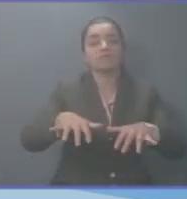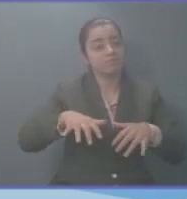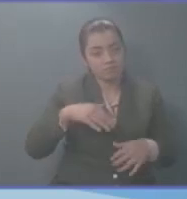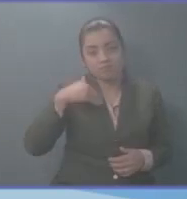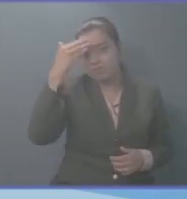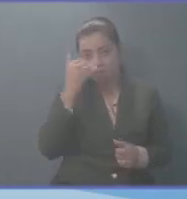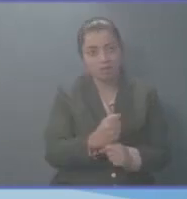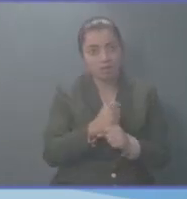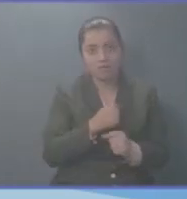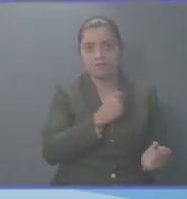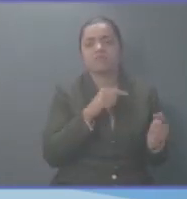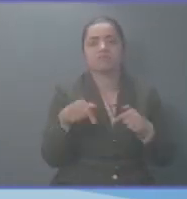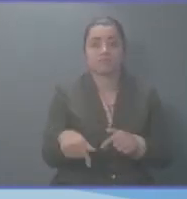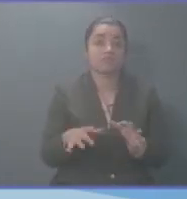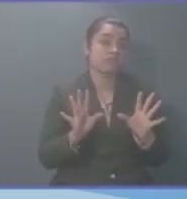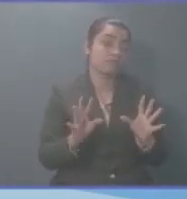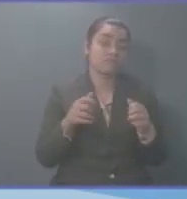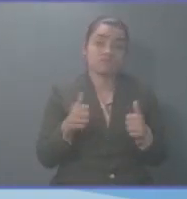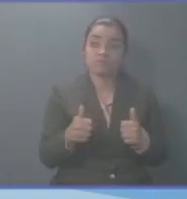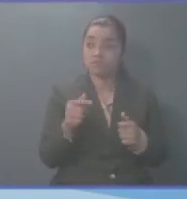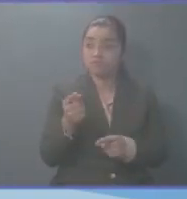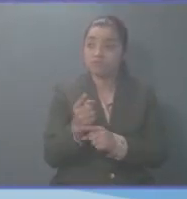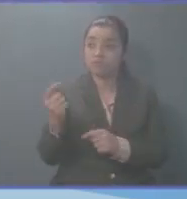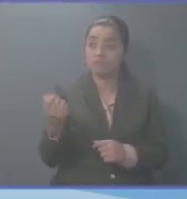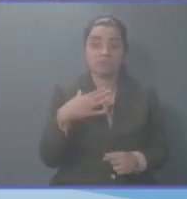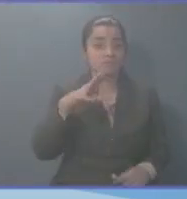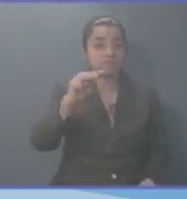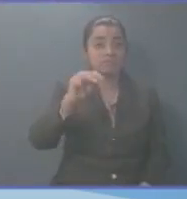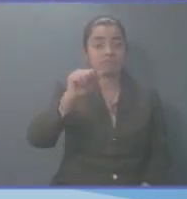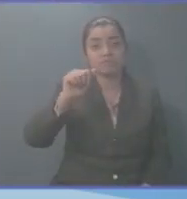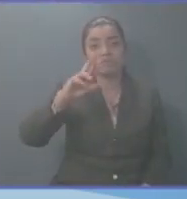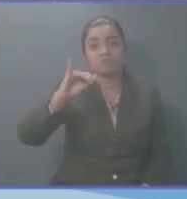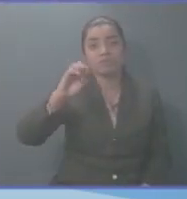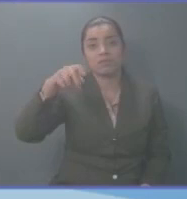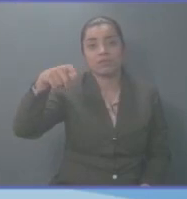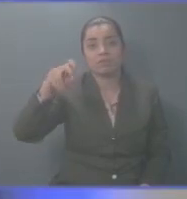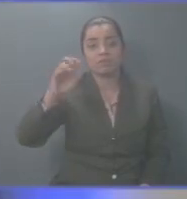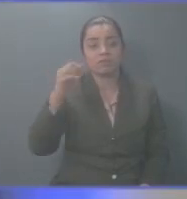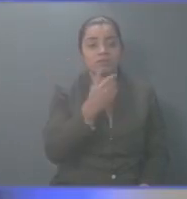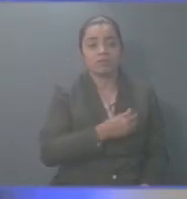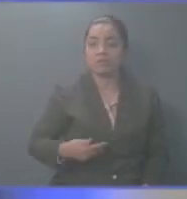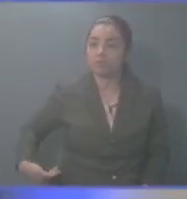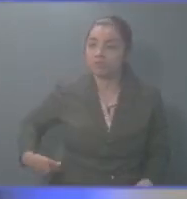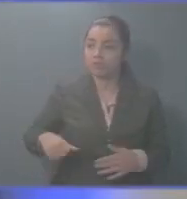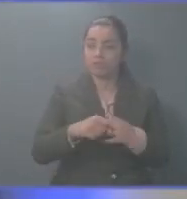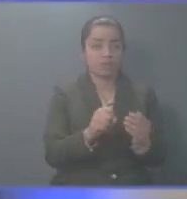aseguro que hubiéramos venido. Ahora bien, el tema que tú mencionas de Mario Ponce. Mario Ponce, como presidente de la Asamblea